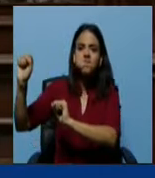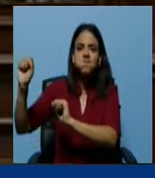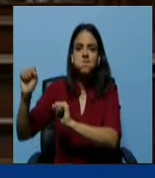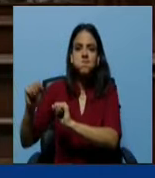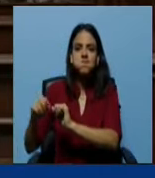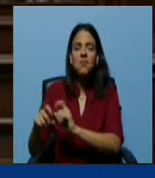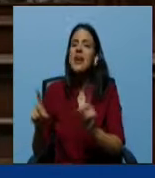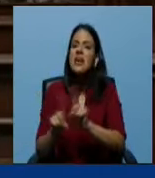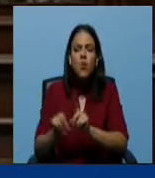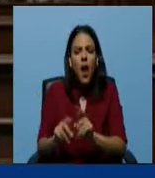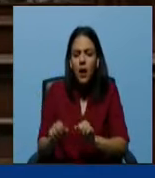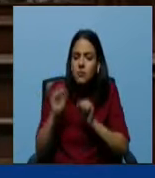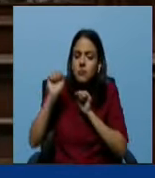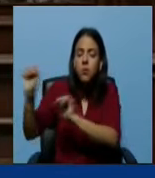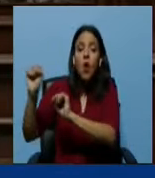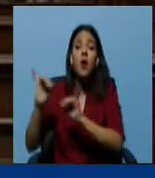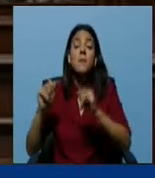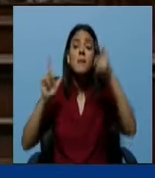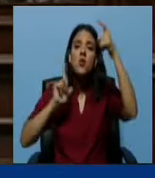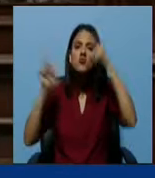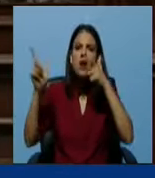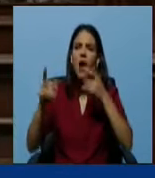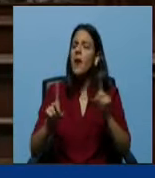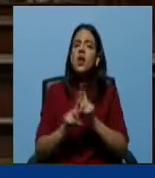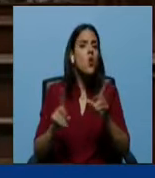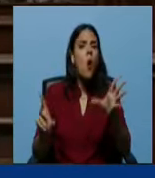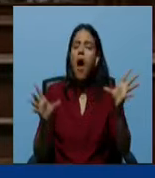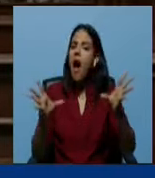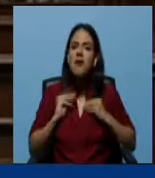Muy lejos, Hugo Chávez, del caudillismo